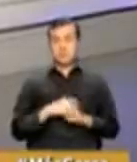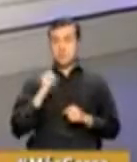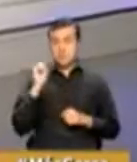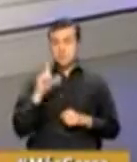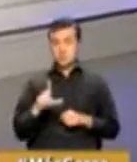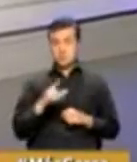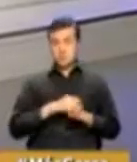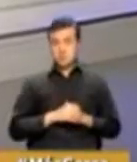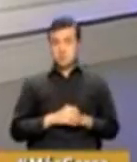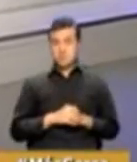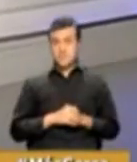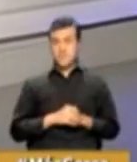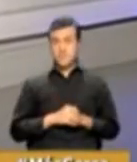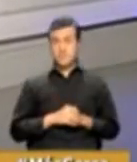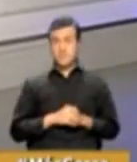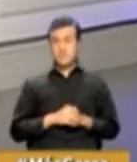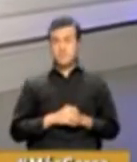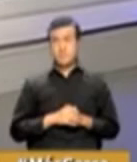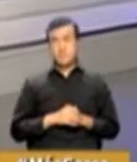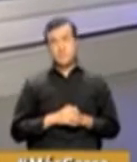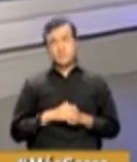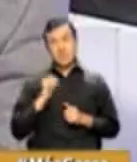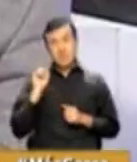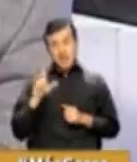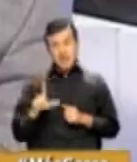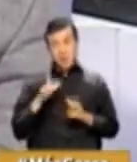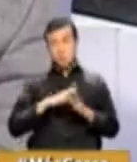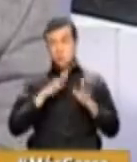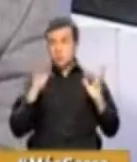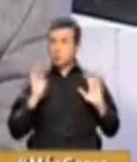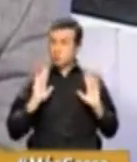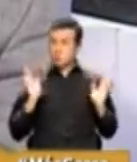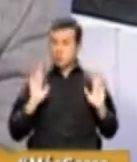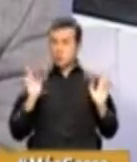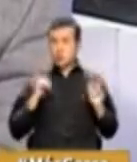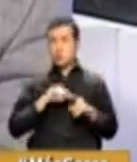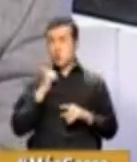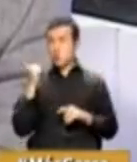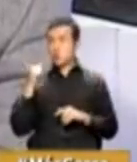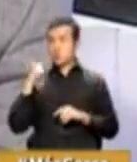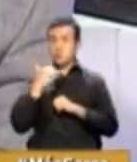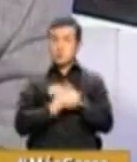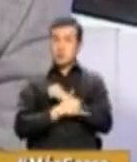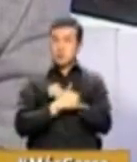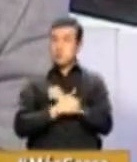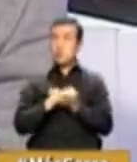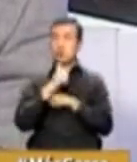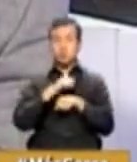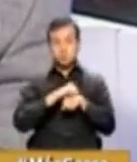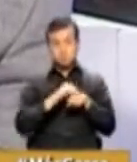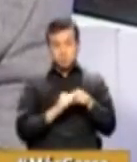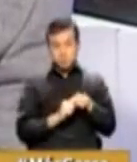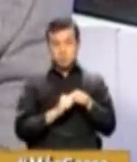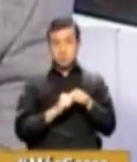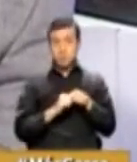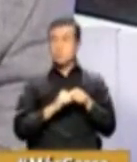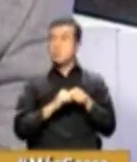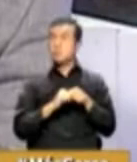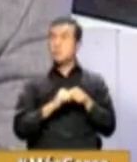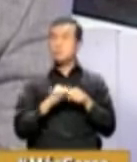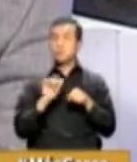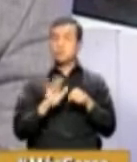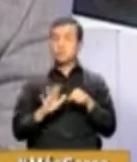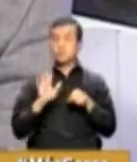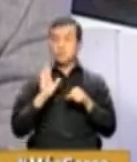esta operación? No es tan costosa, no es tan costosa. En relación a otros países y a otras cirugías del resto